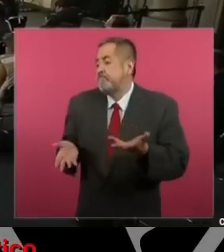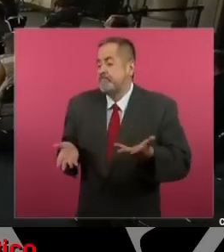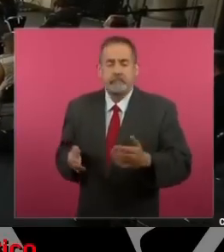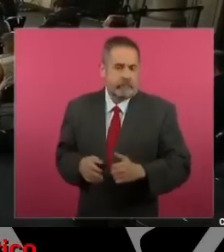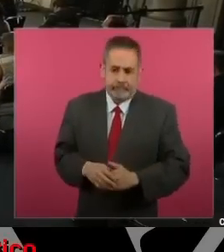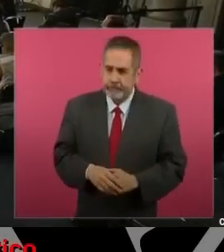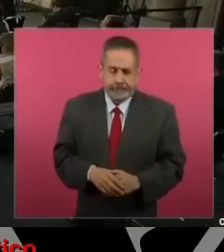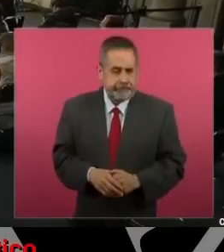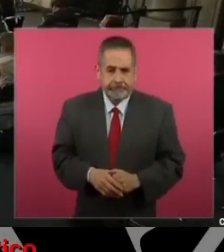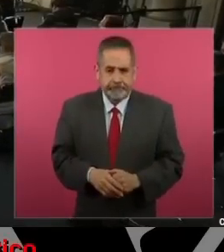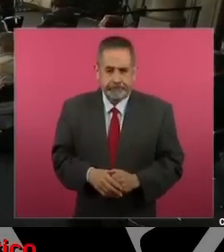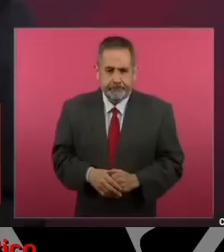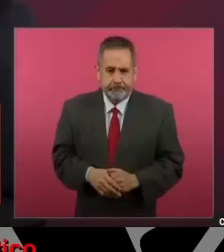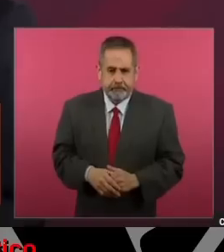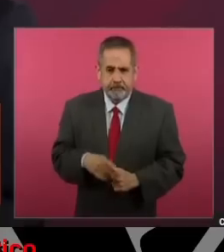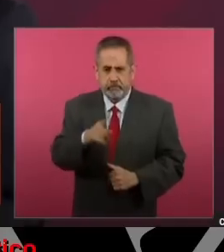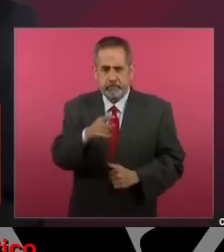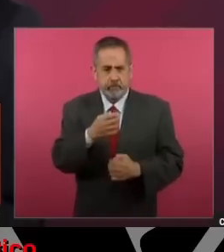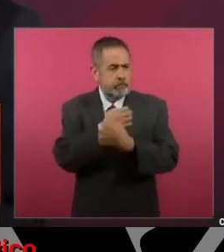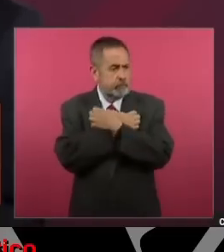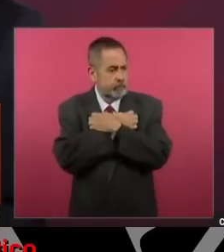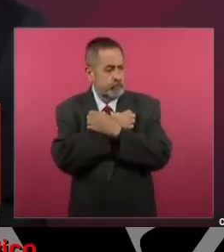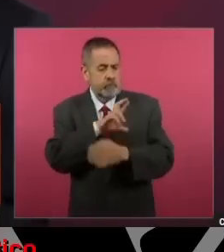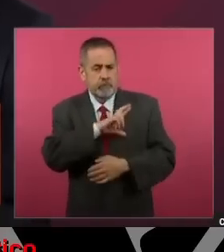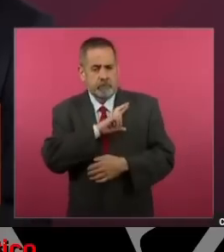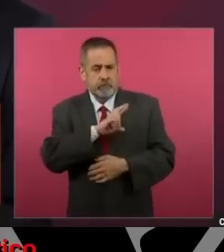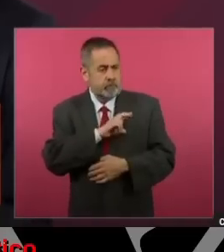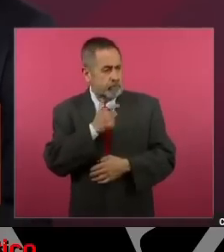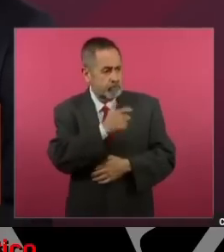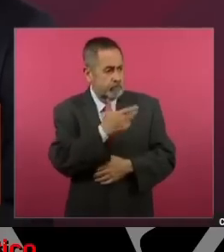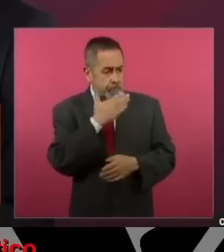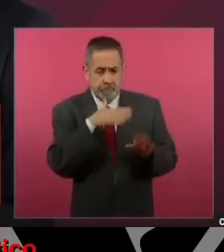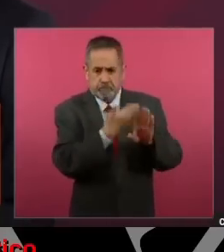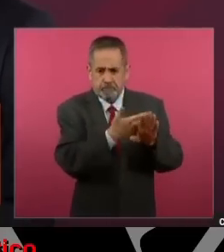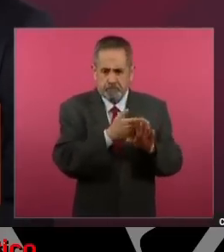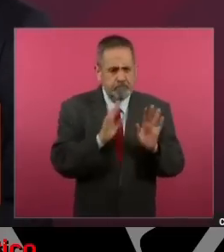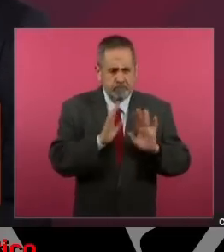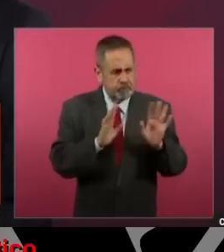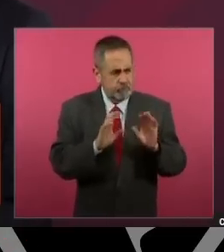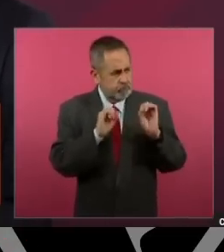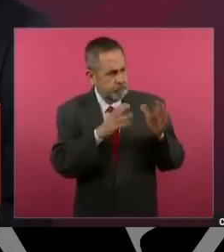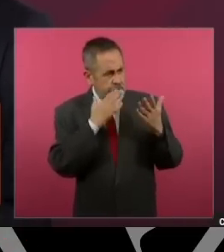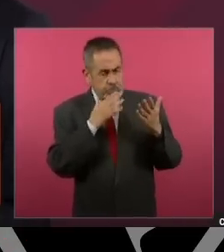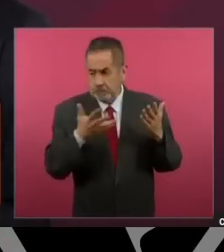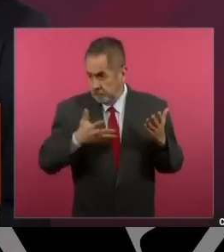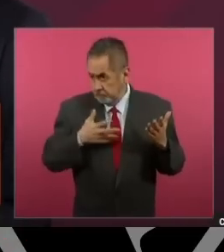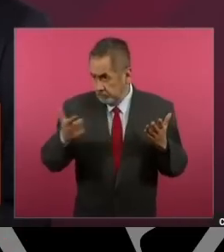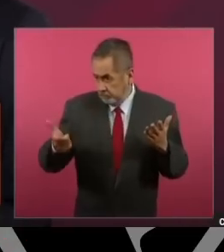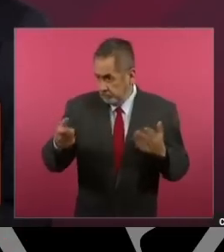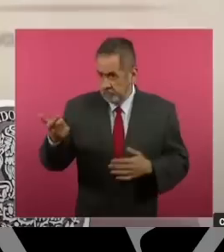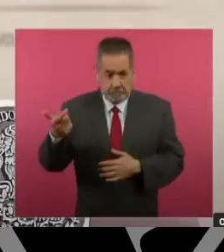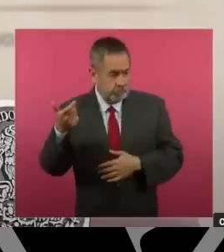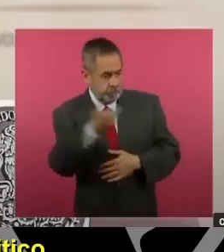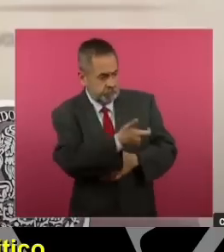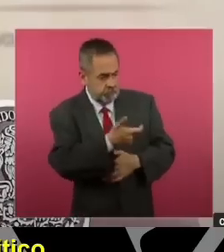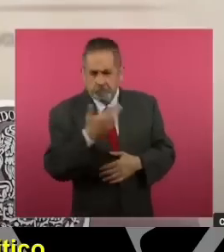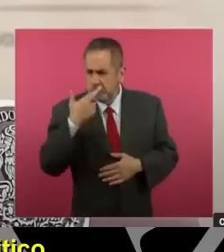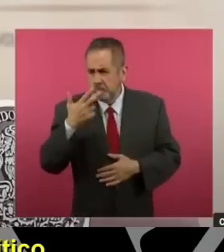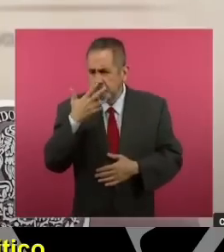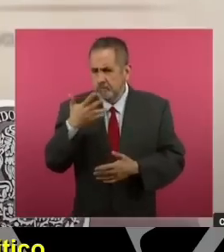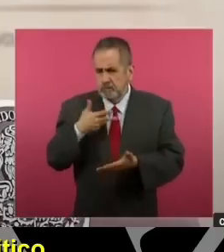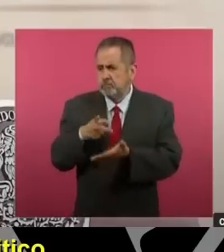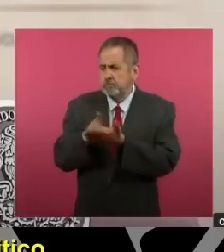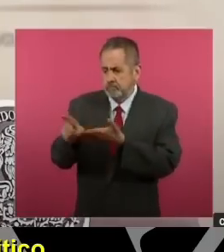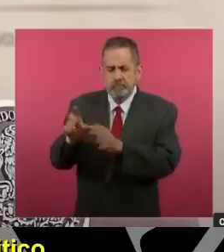yo no estoy en contra de la educación privada que tiene para pagar colegiatura lo puede hacer está en su derecho pero